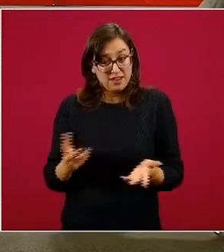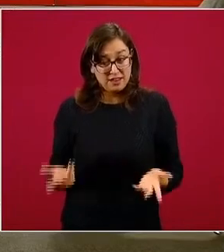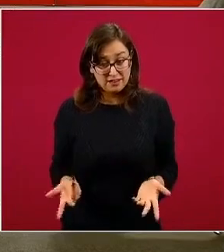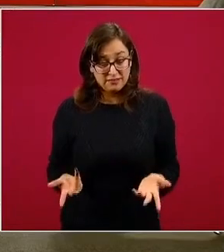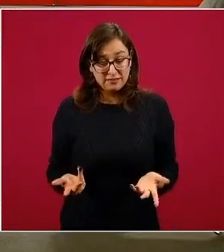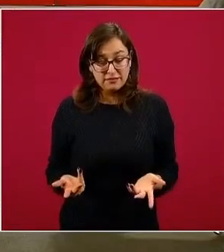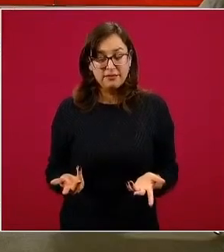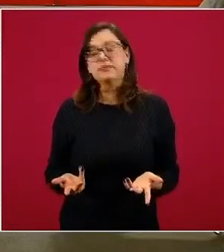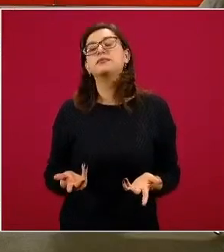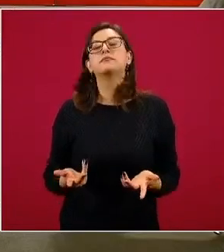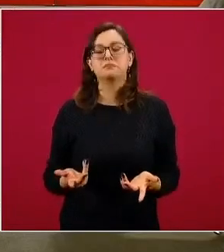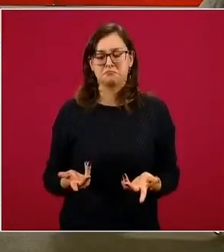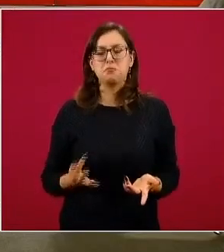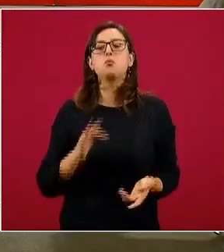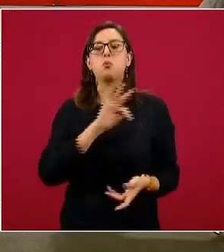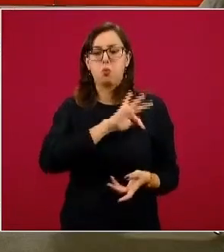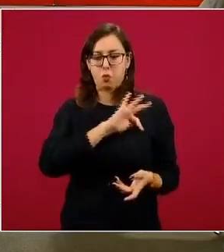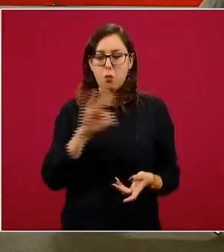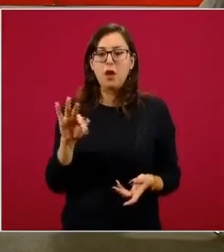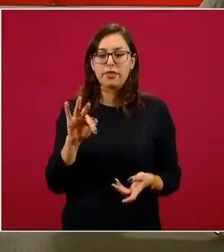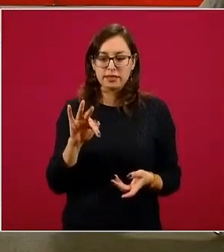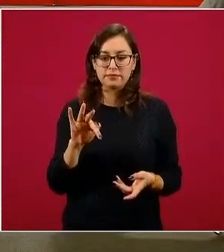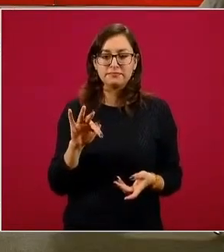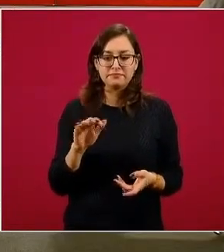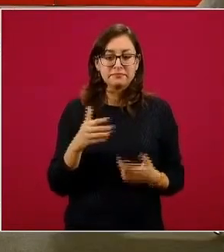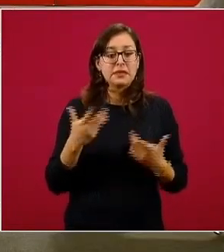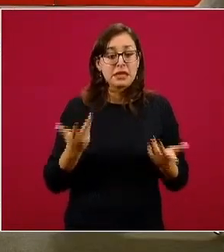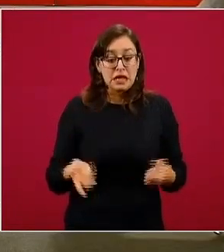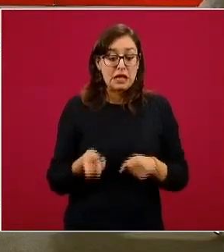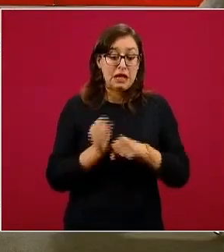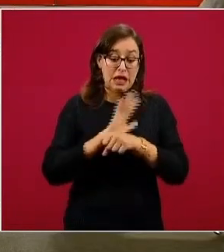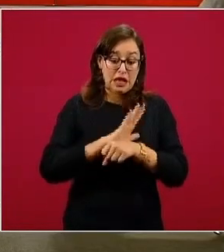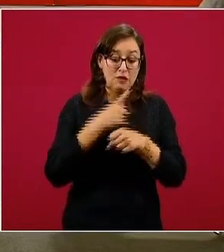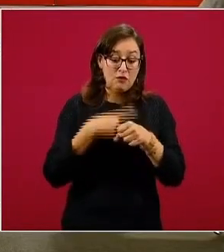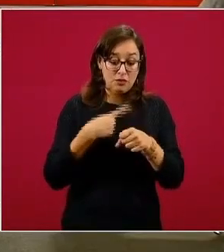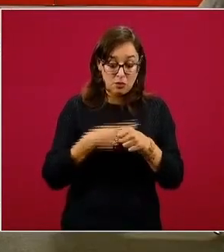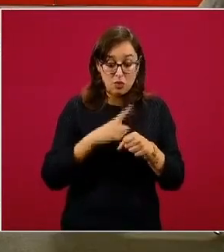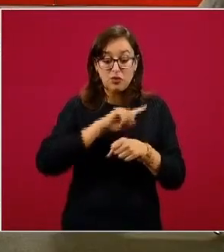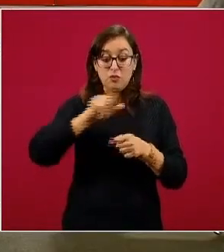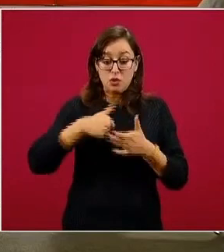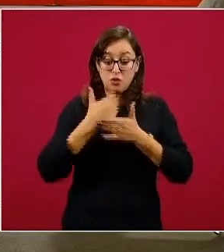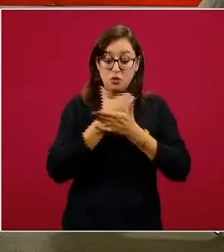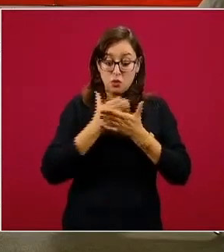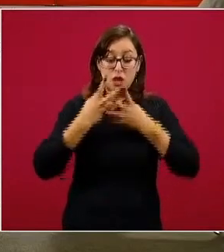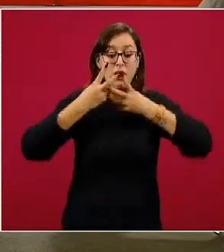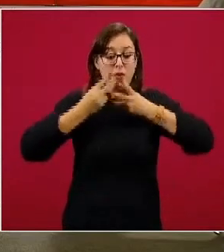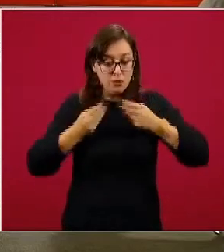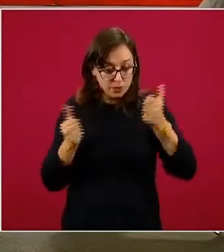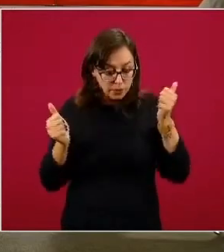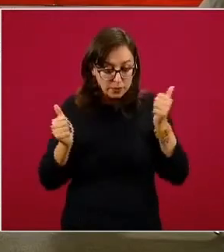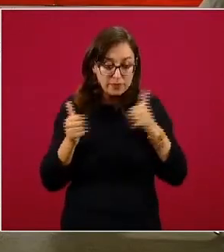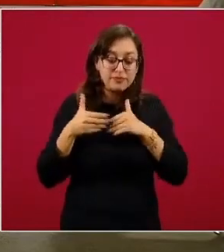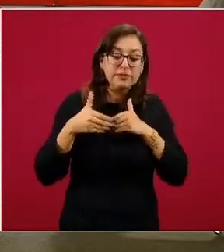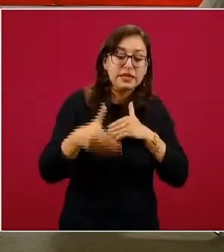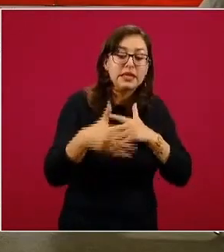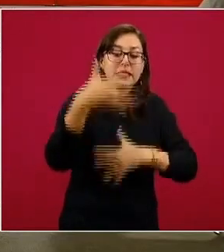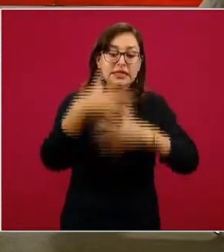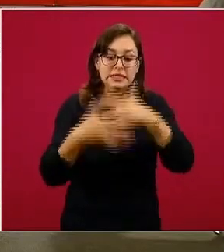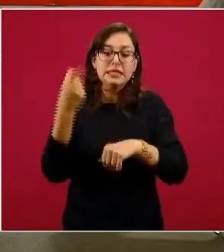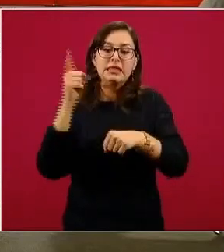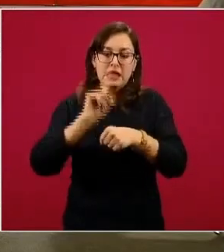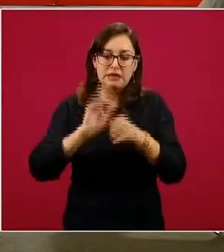COVID. Entonces, sí se puede, deseablemente hay que dejar pasar al menos 15 días antes de usar la vacuna contra la